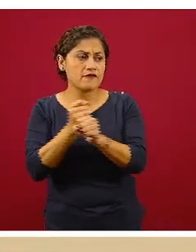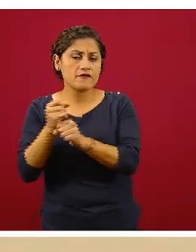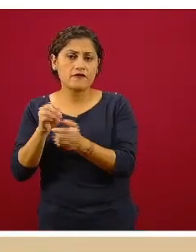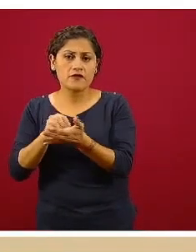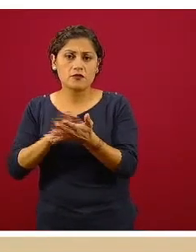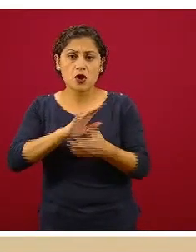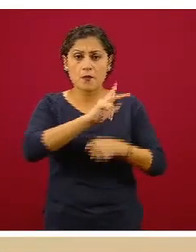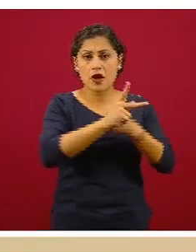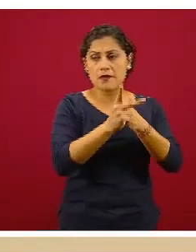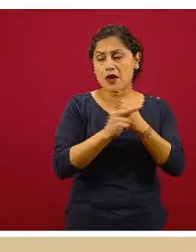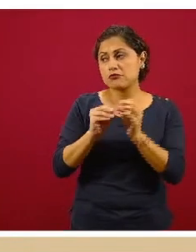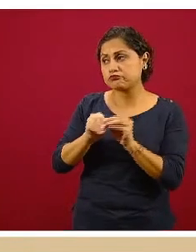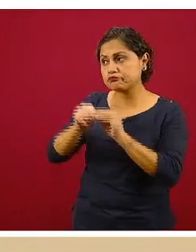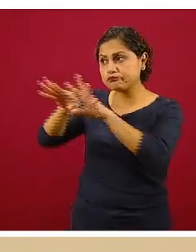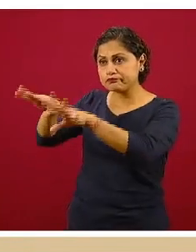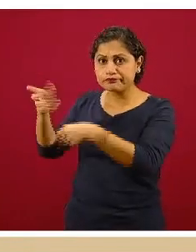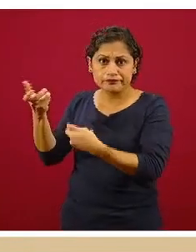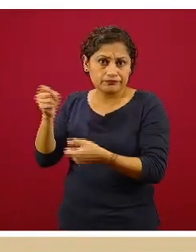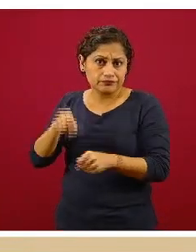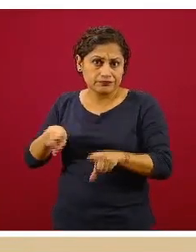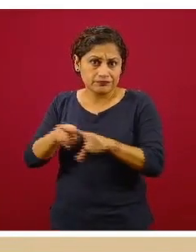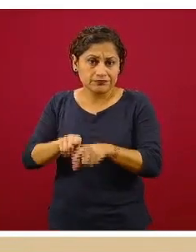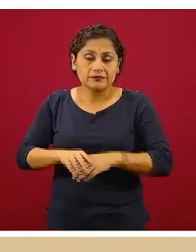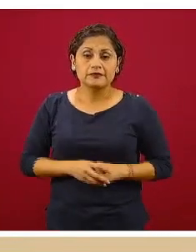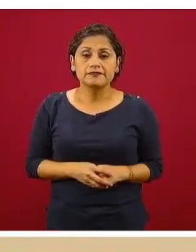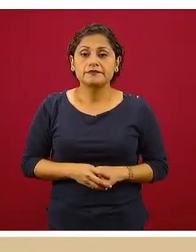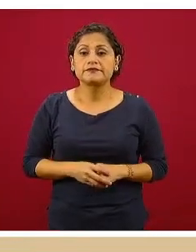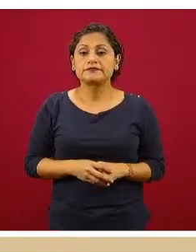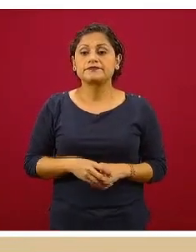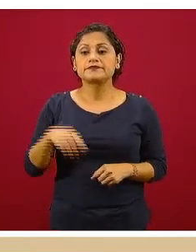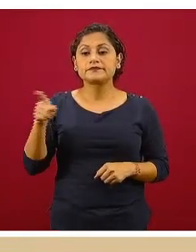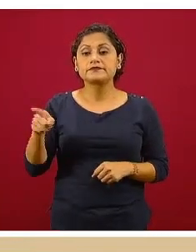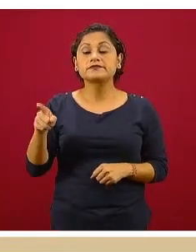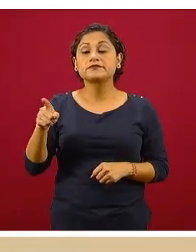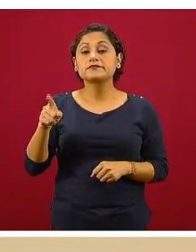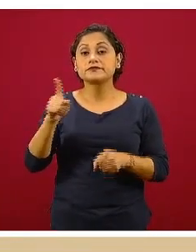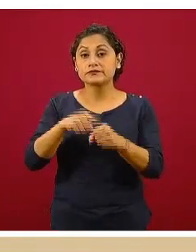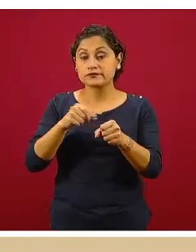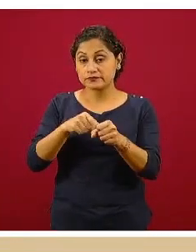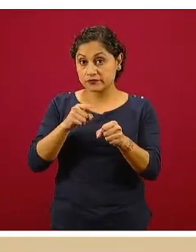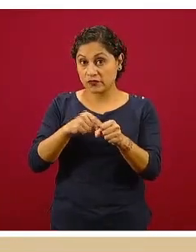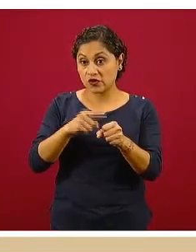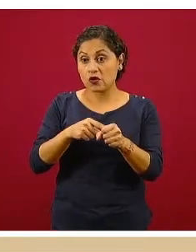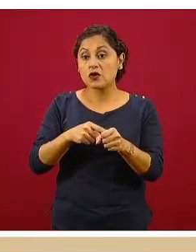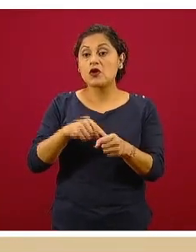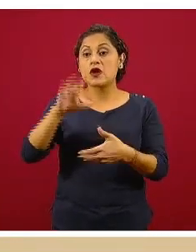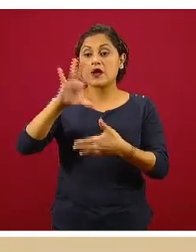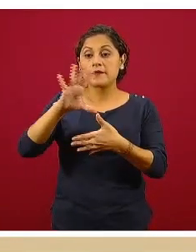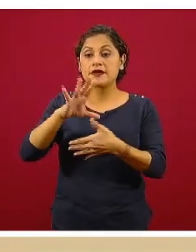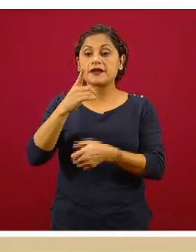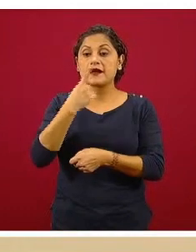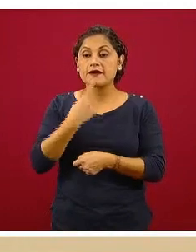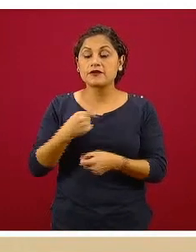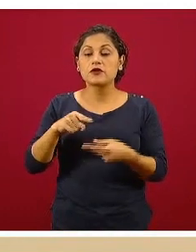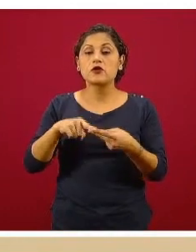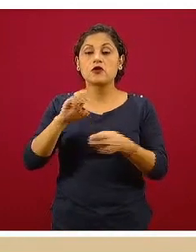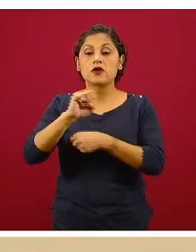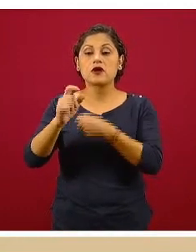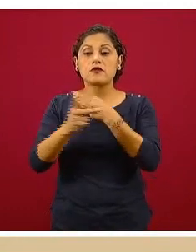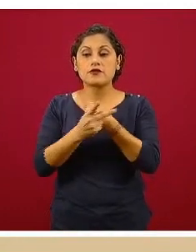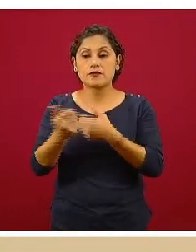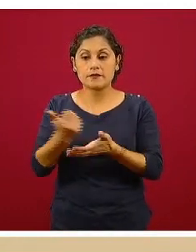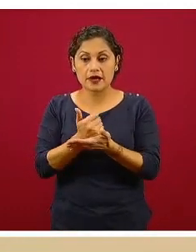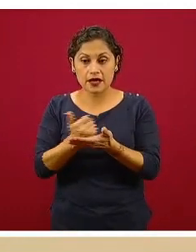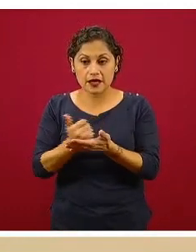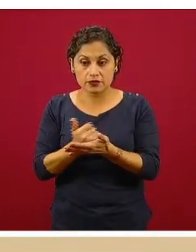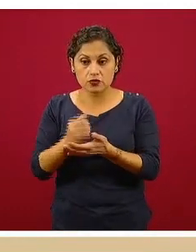aquí, hemos puesto colores referenciales a las regiones del mundo, América en rojo, Europa en azul, Pacífico Occidental